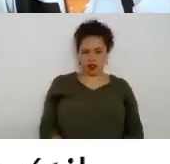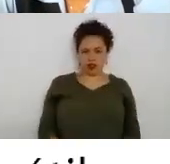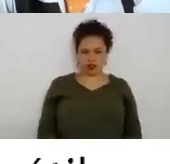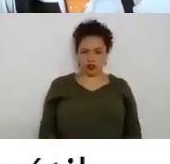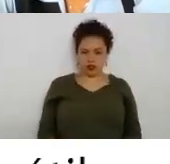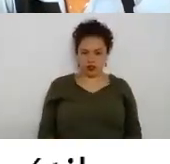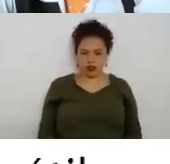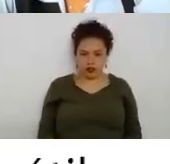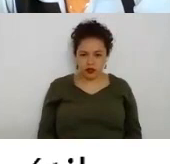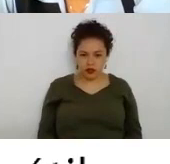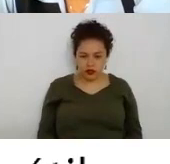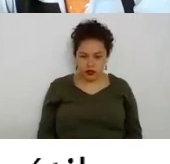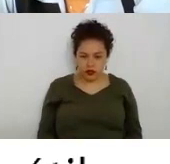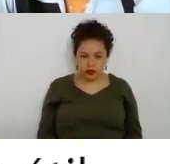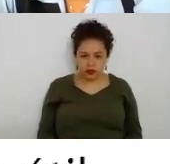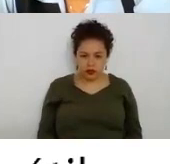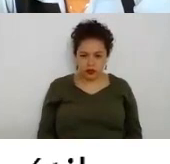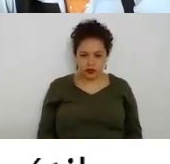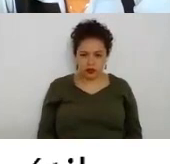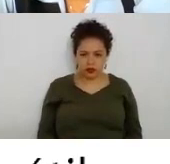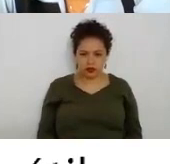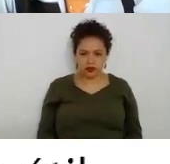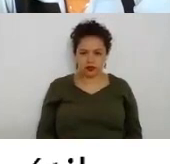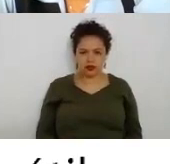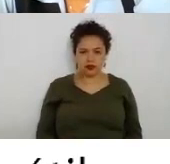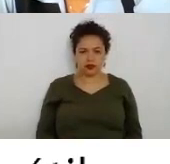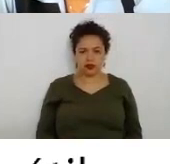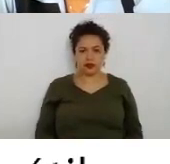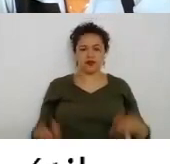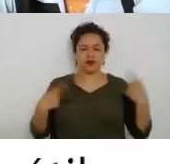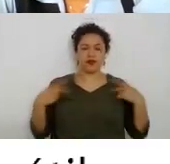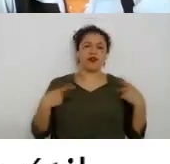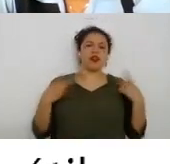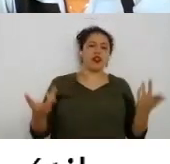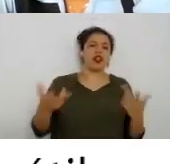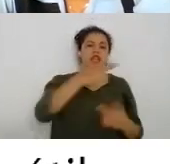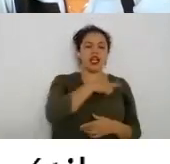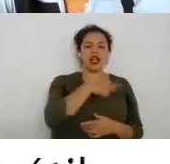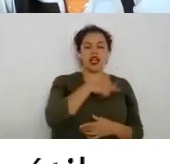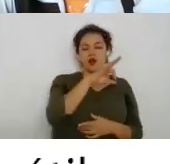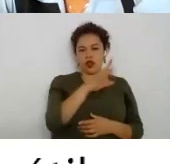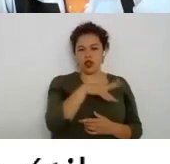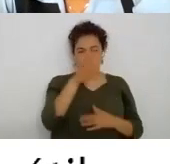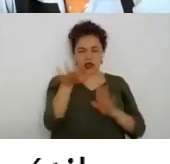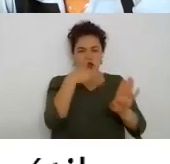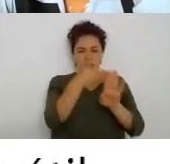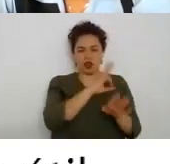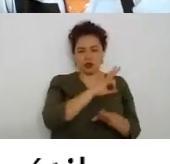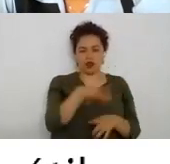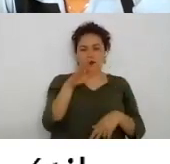misma cabeza. Podríamos lastimar a la víctima en la posición en la que la llevamos. ¿Ok? Esto se aplica principalmente para